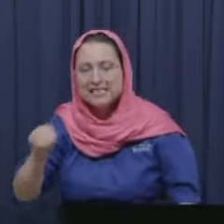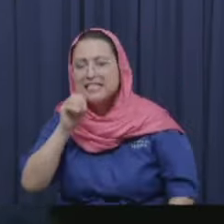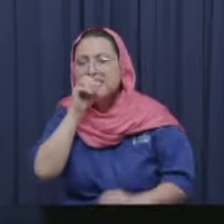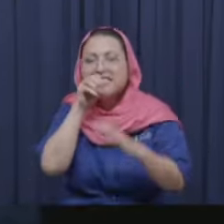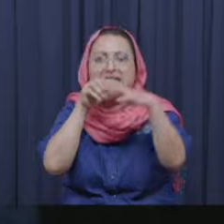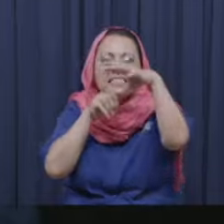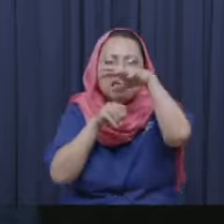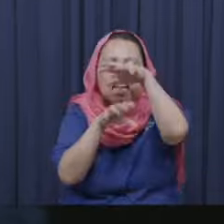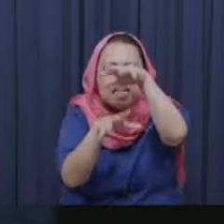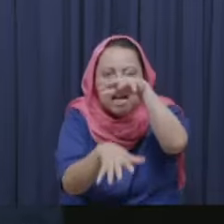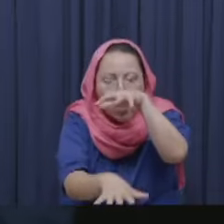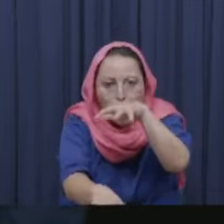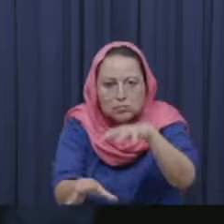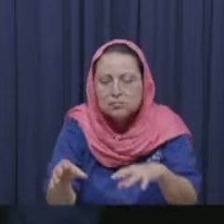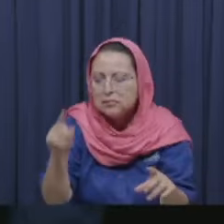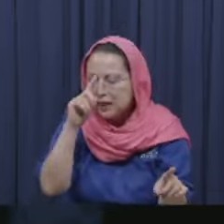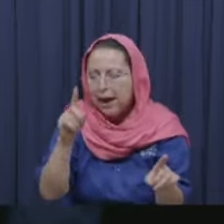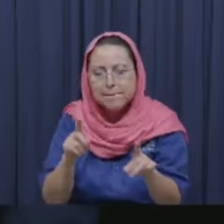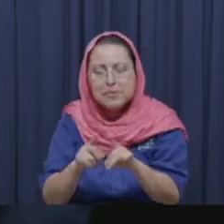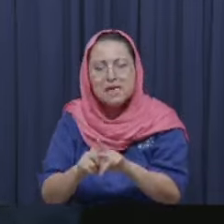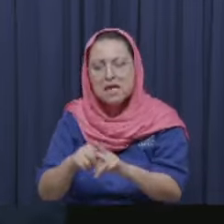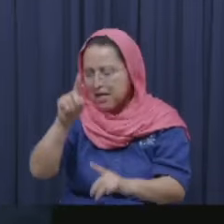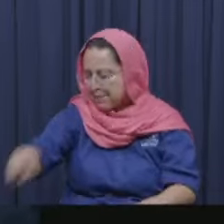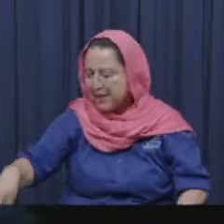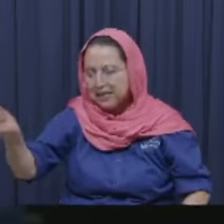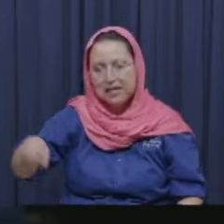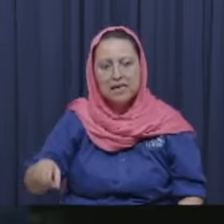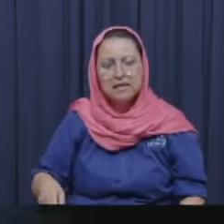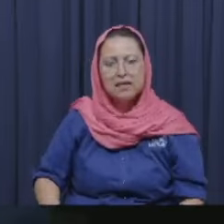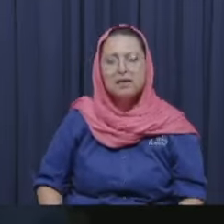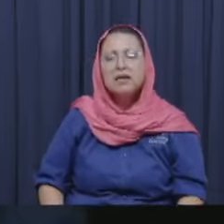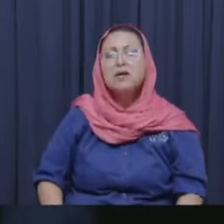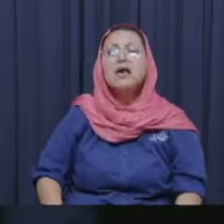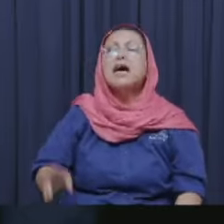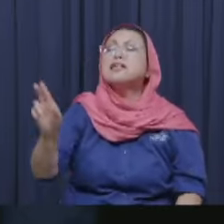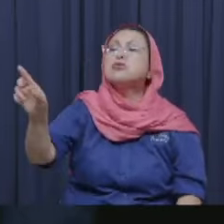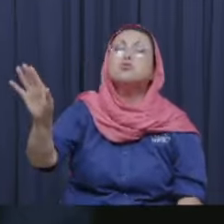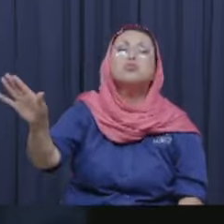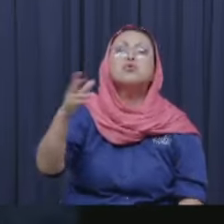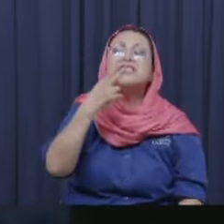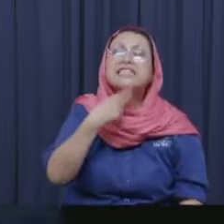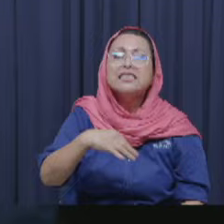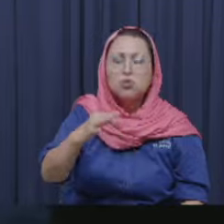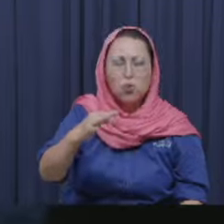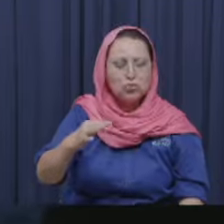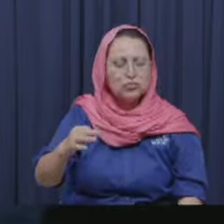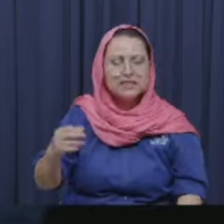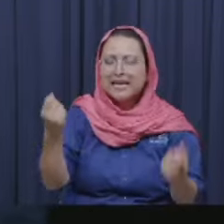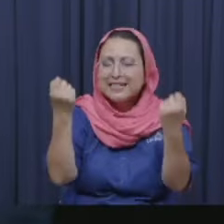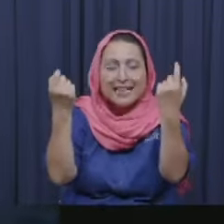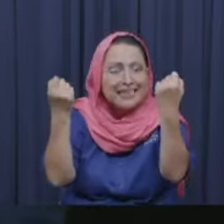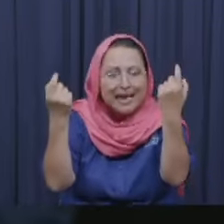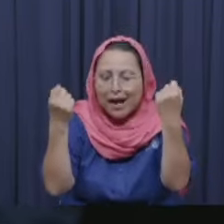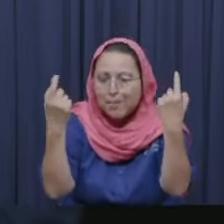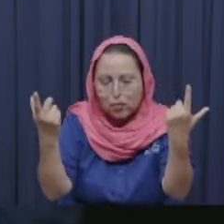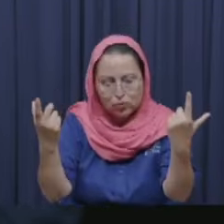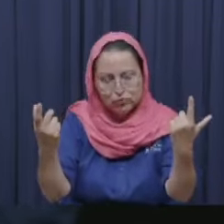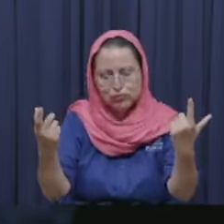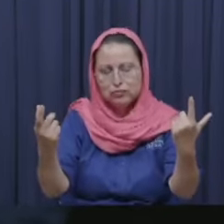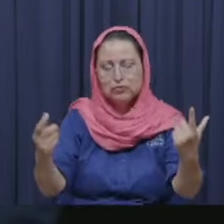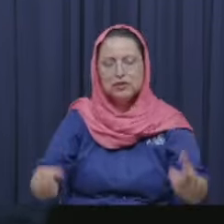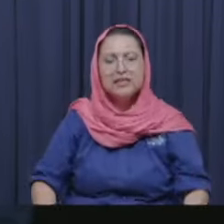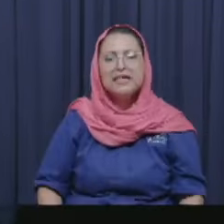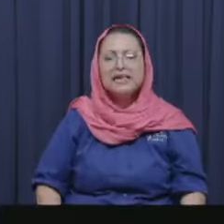Despierta a los tuyos que como tus discípulos, como consecuencia de la abundancia